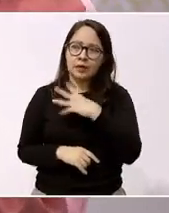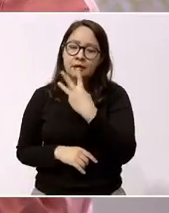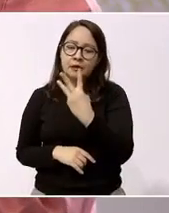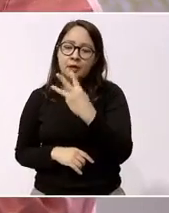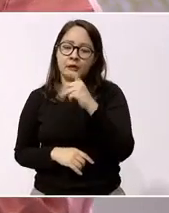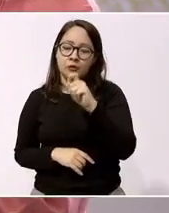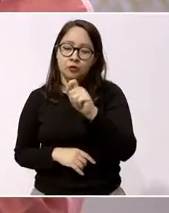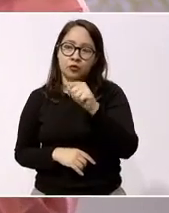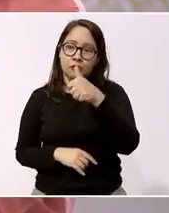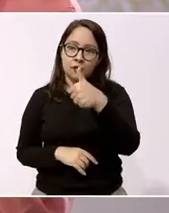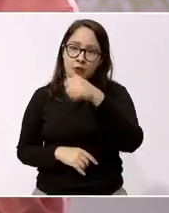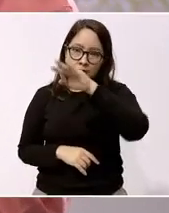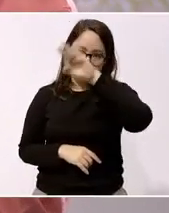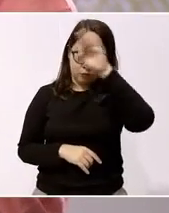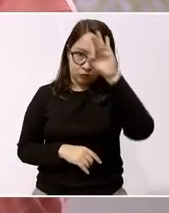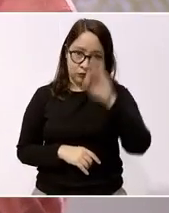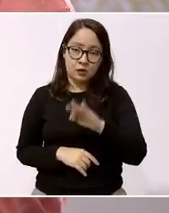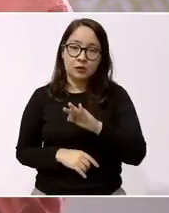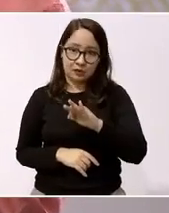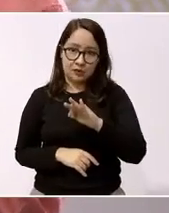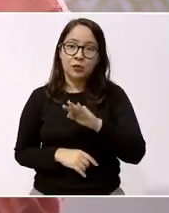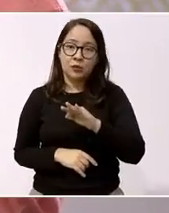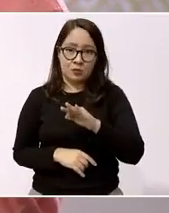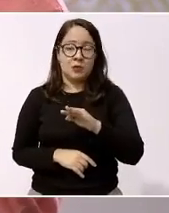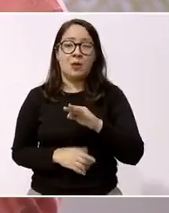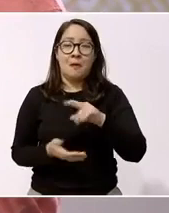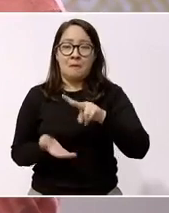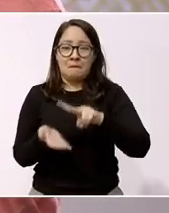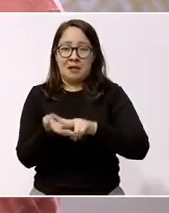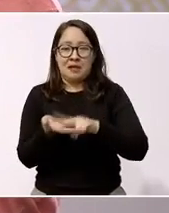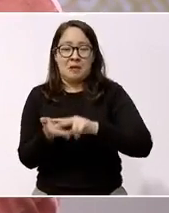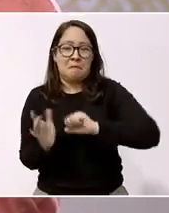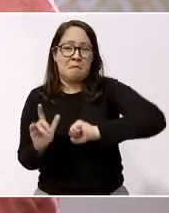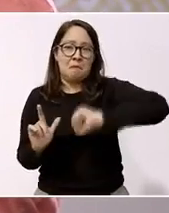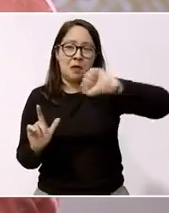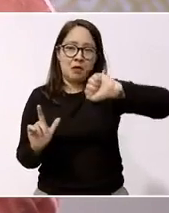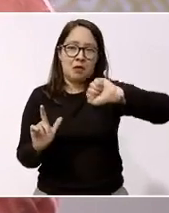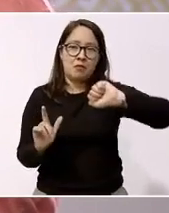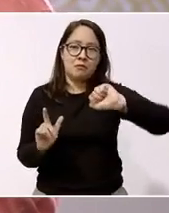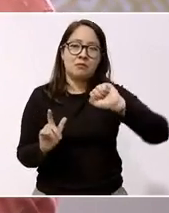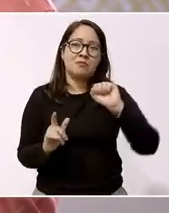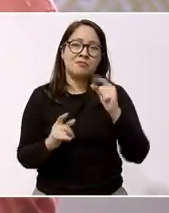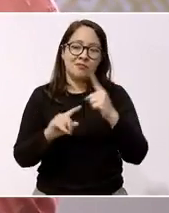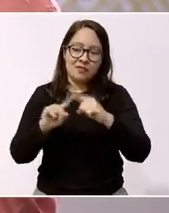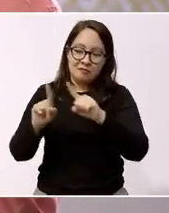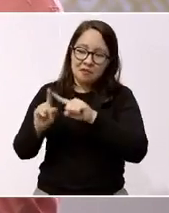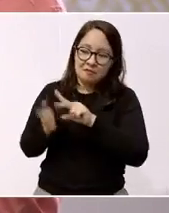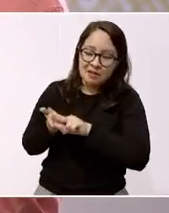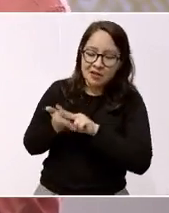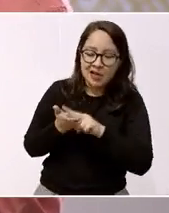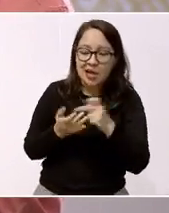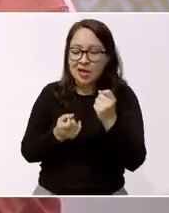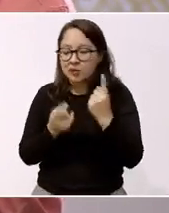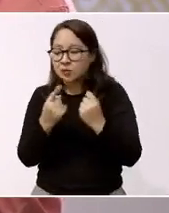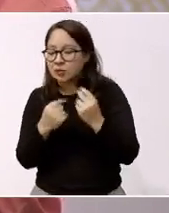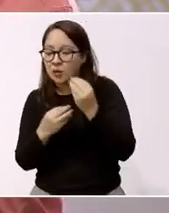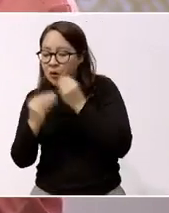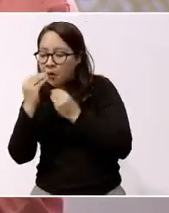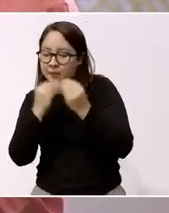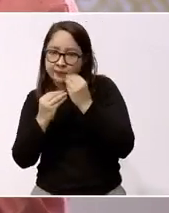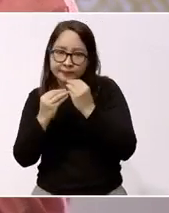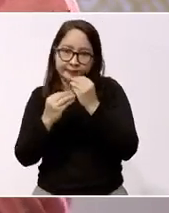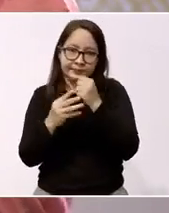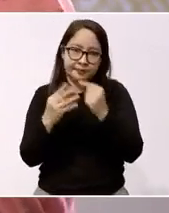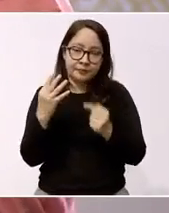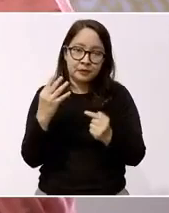3.6% de la inflación por incremento de precios en alimentos